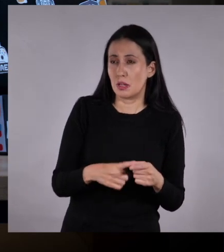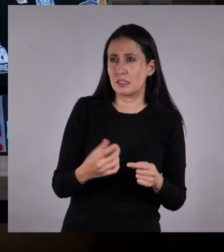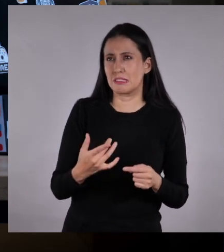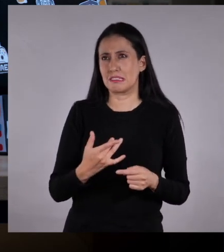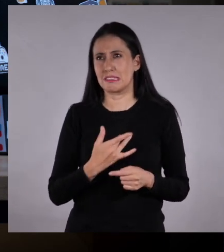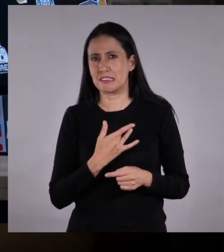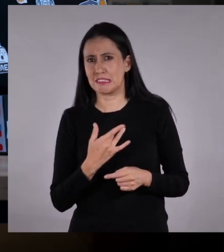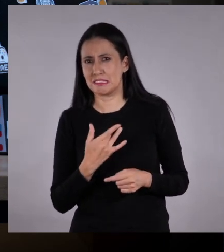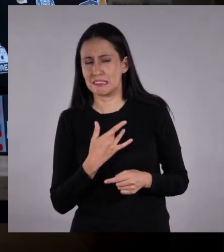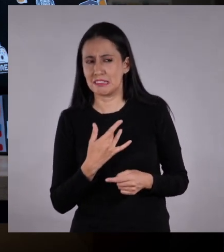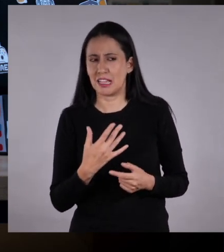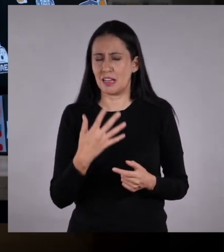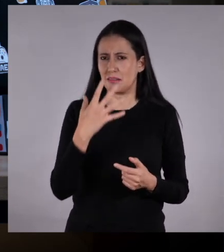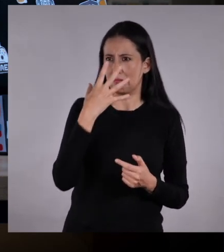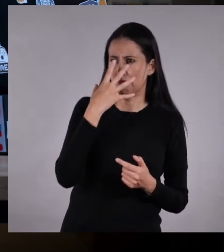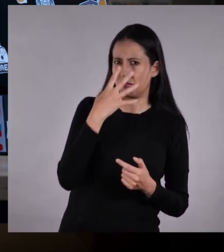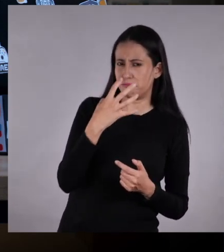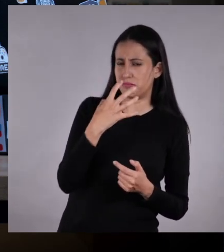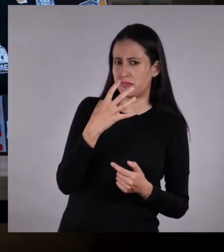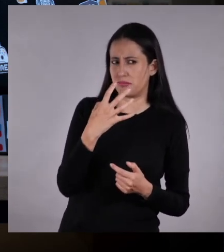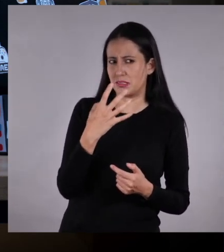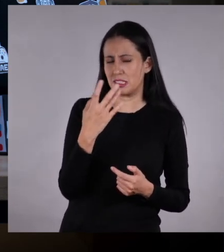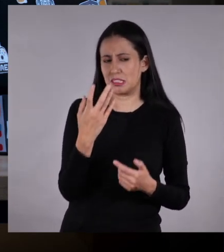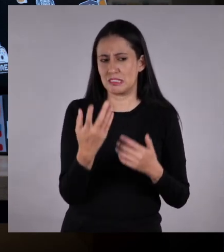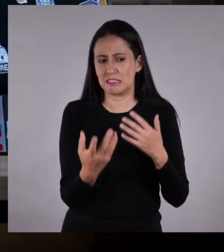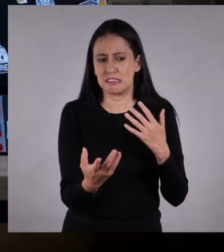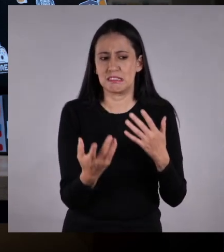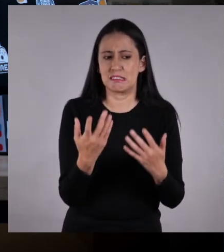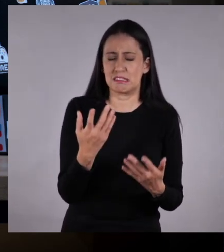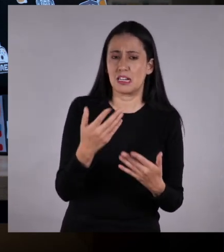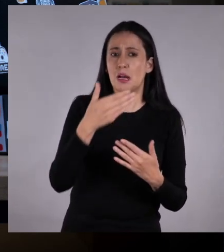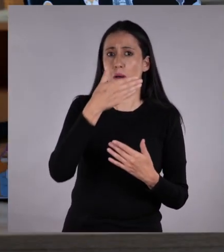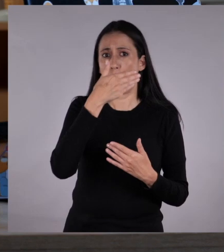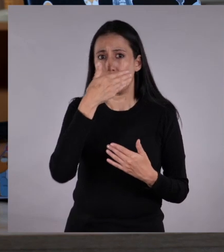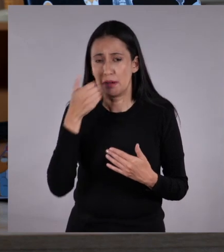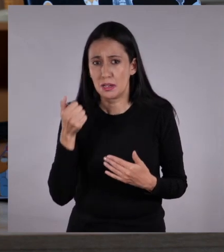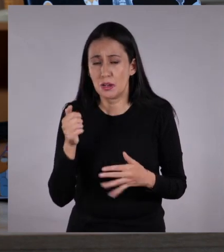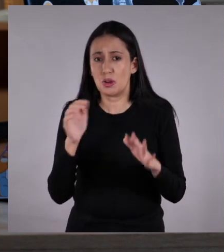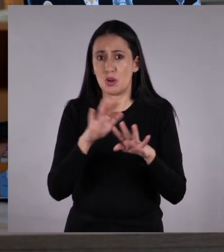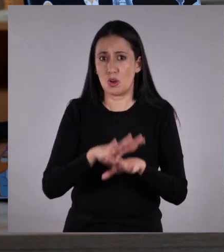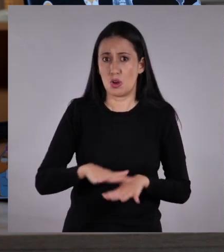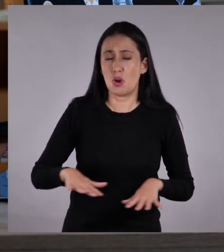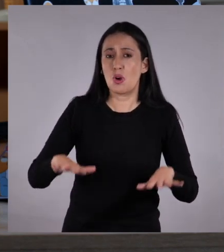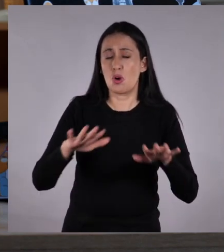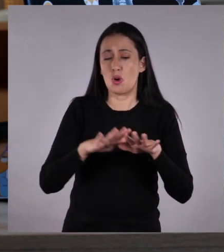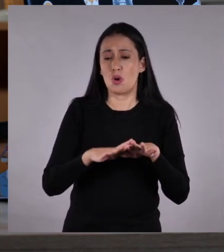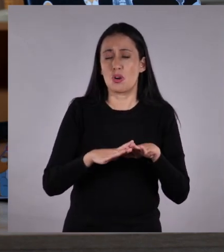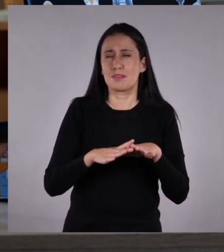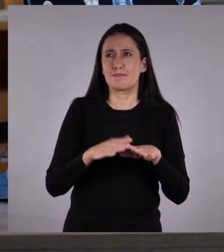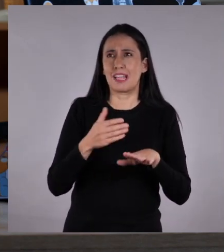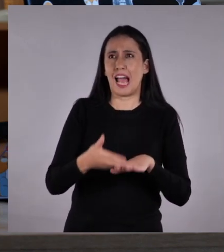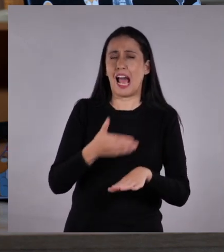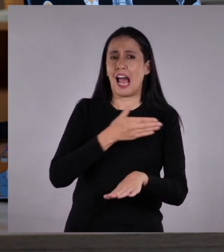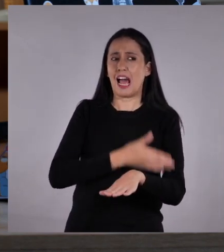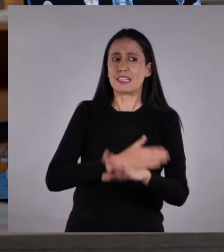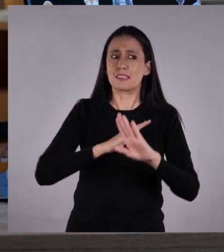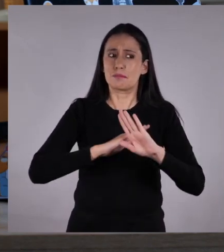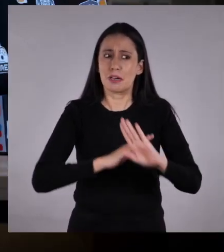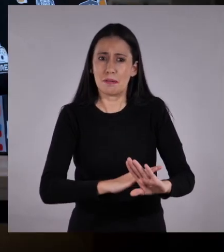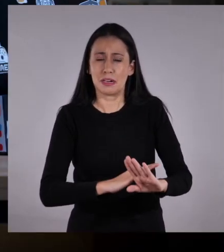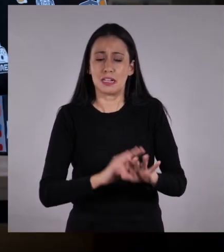sentir que capaz hubiese podido hacer algo para que no muera mi perrito. A esta fase se le llama